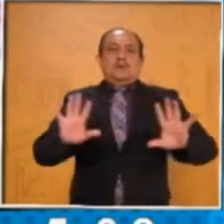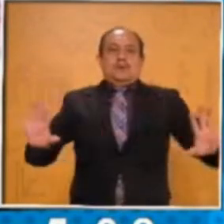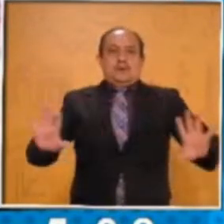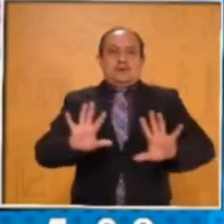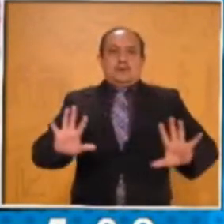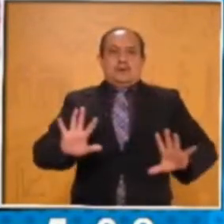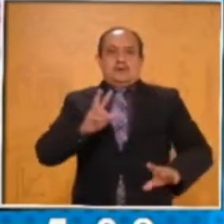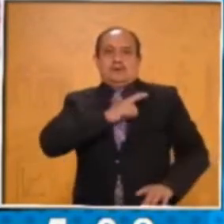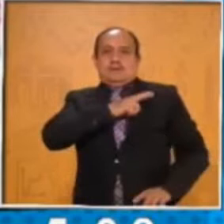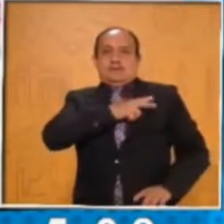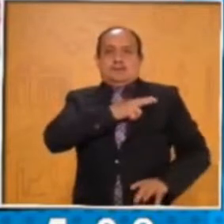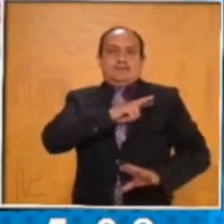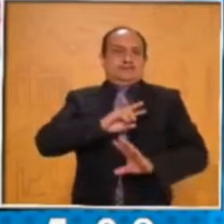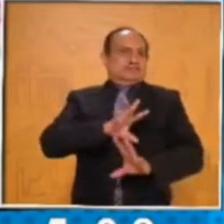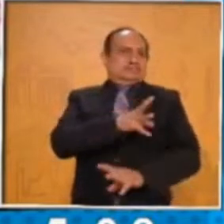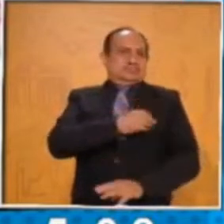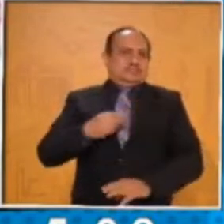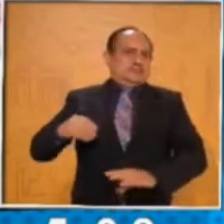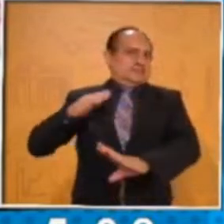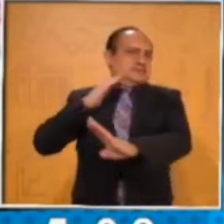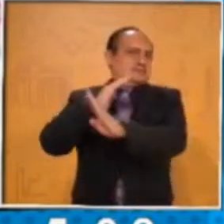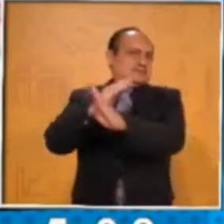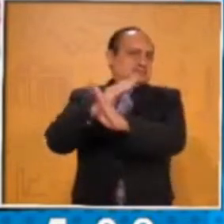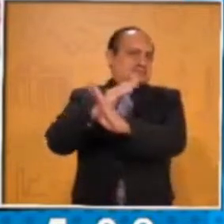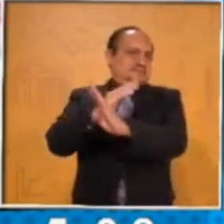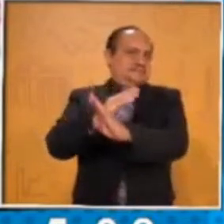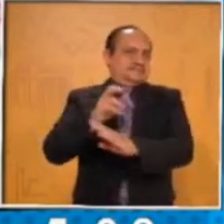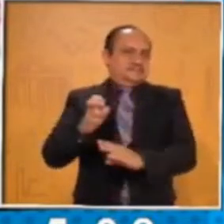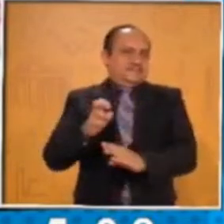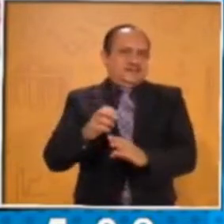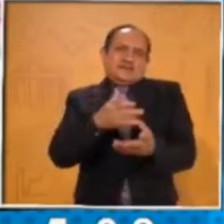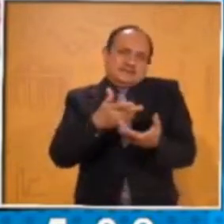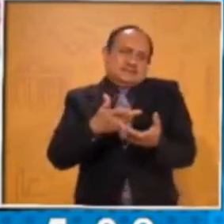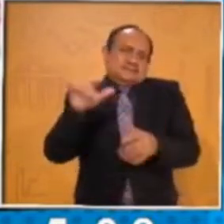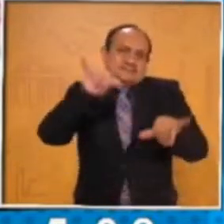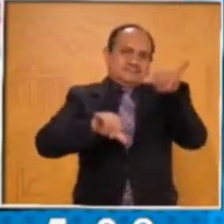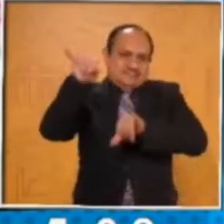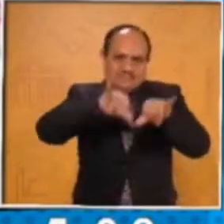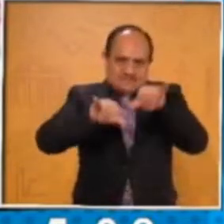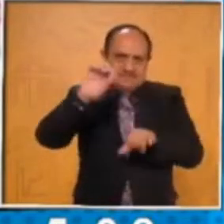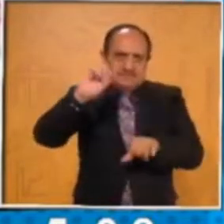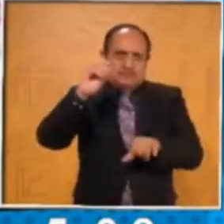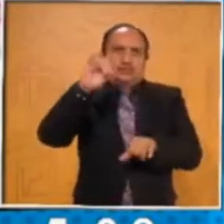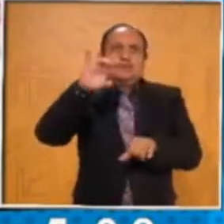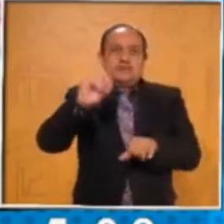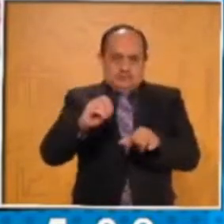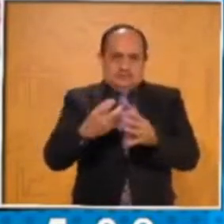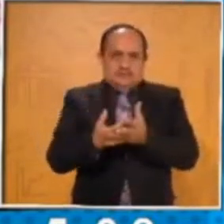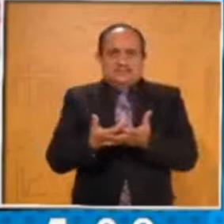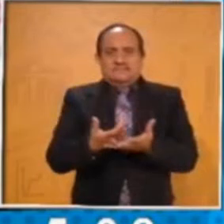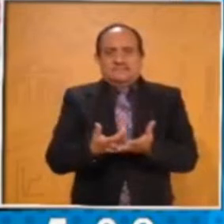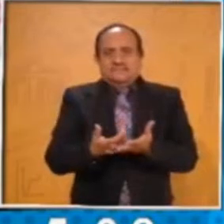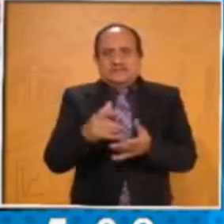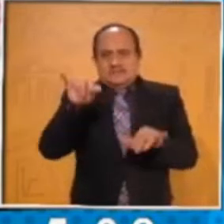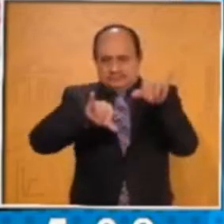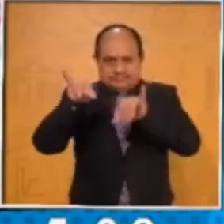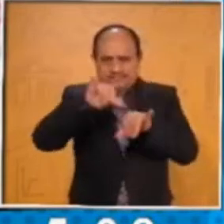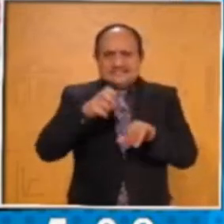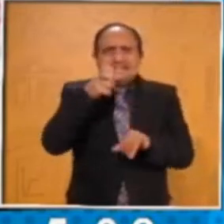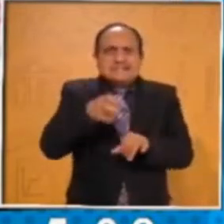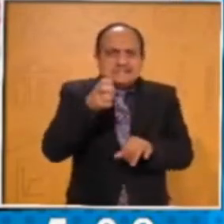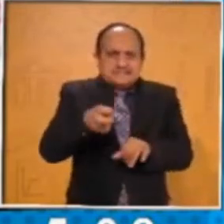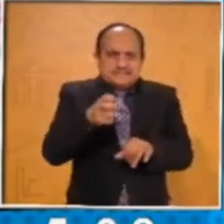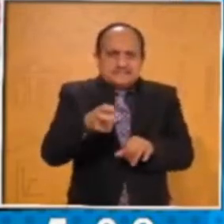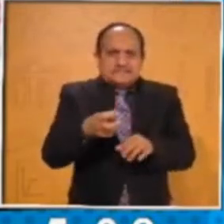virus contra virus y bacterias, tacto de carboxilato de sodio y profilaxis. ¿A qué estamos hablando